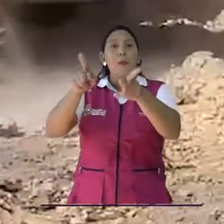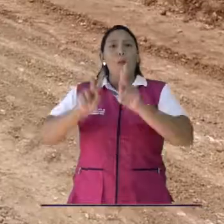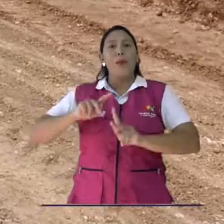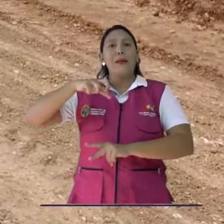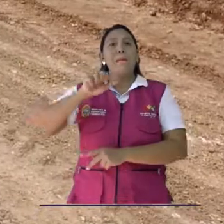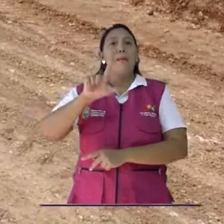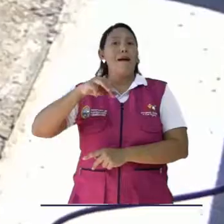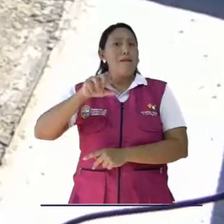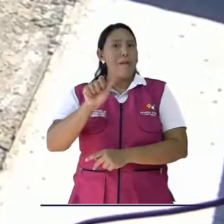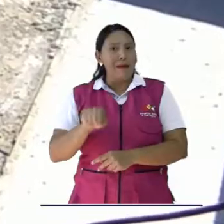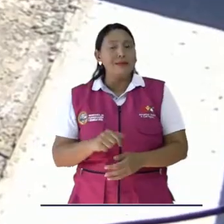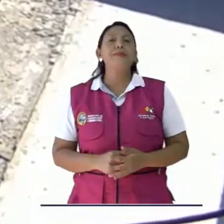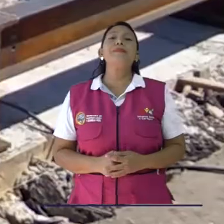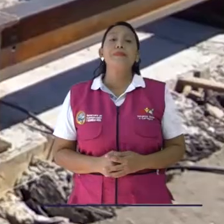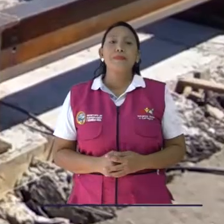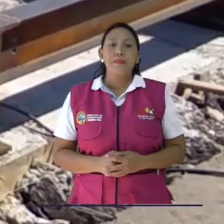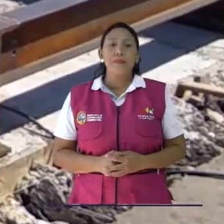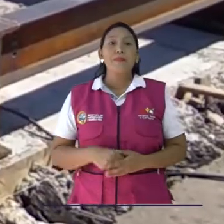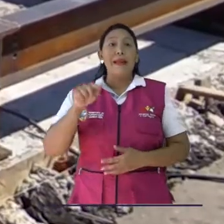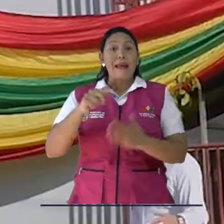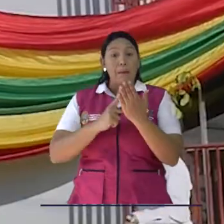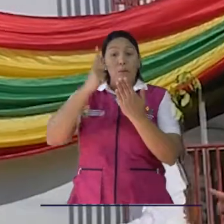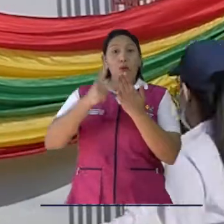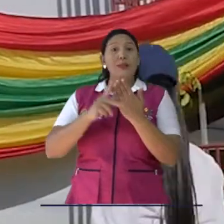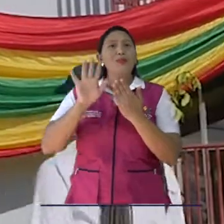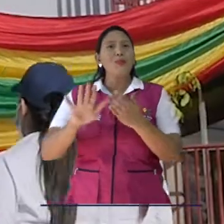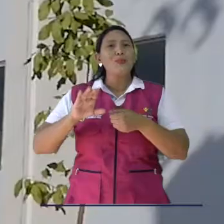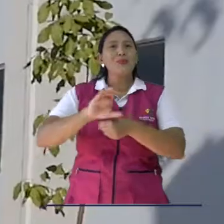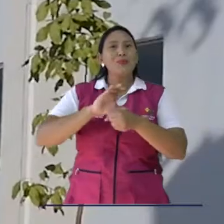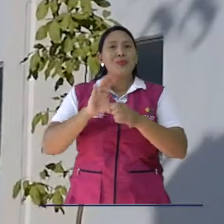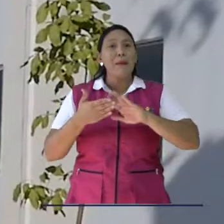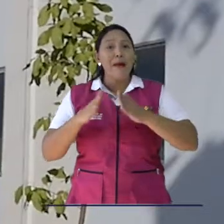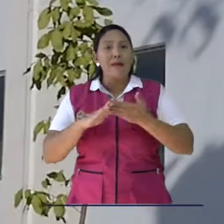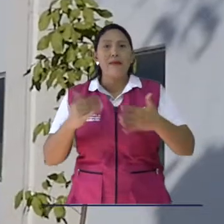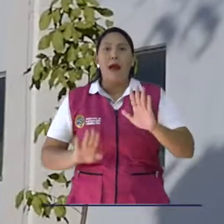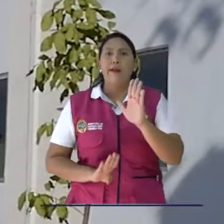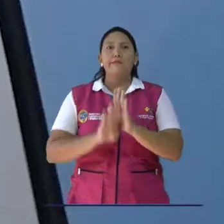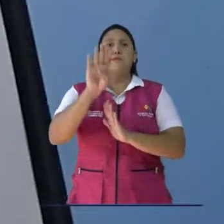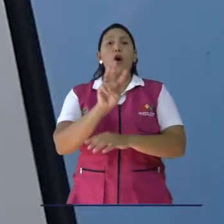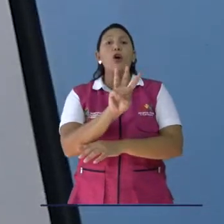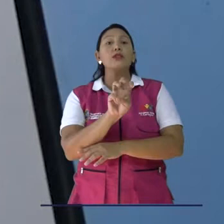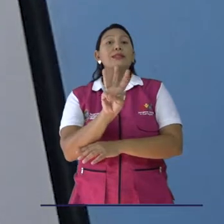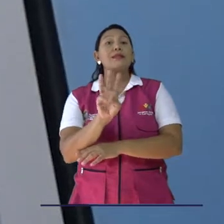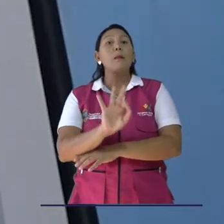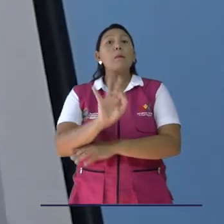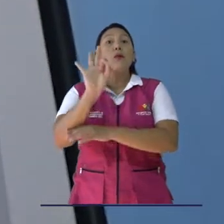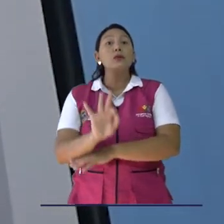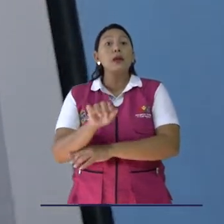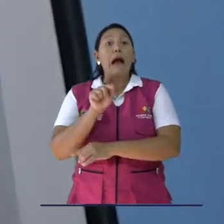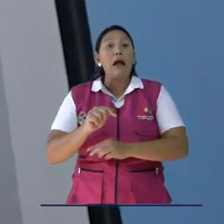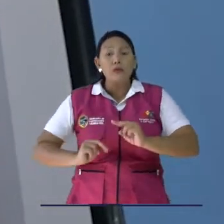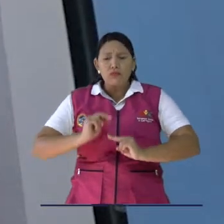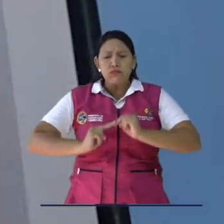vereda El Zapatero y el puente Las Palmas. En el proyecto Ciudadela La Paz avanzamos un 83%